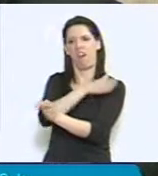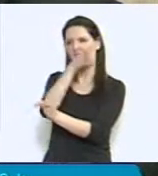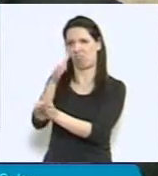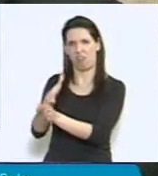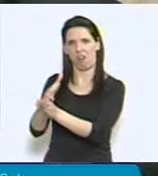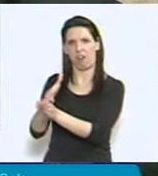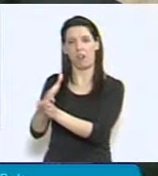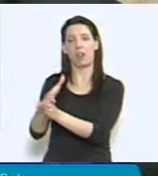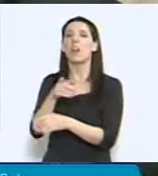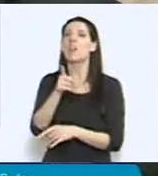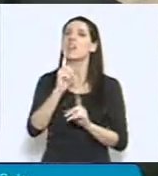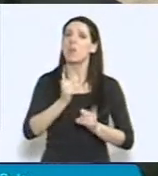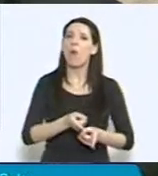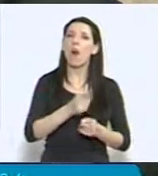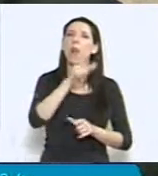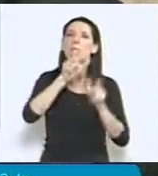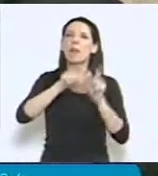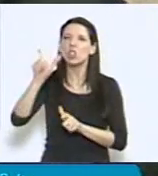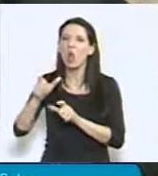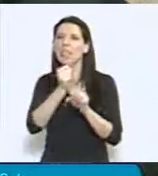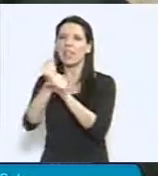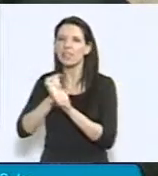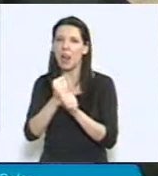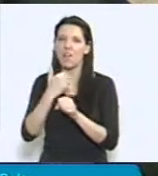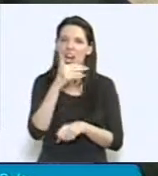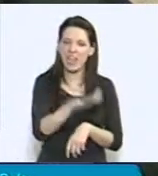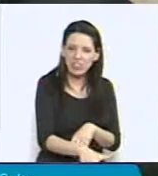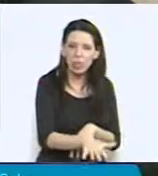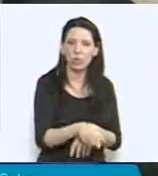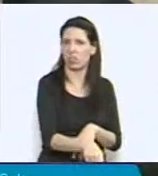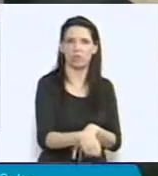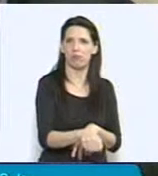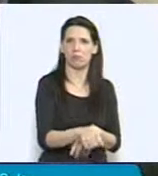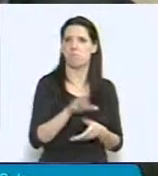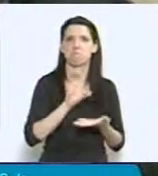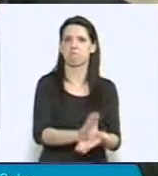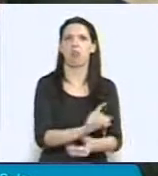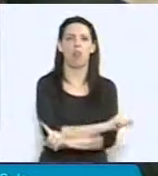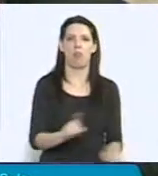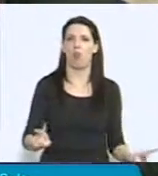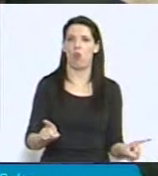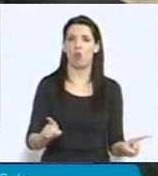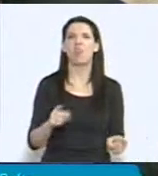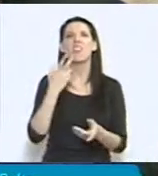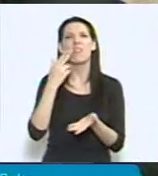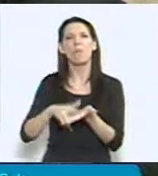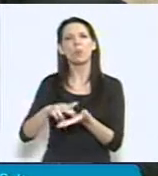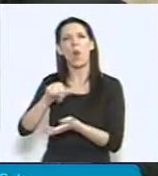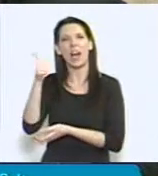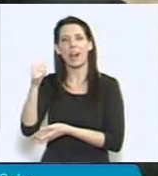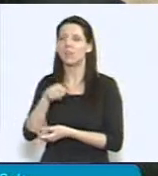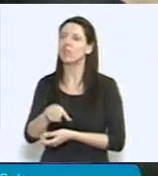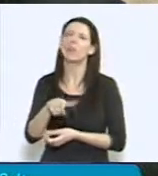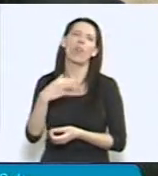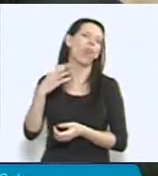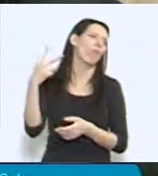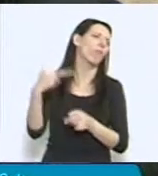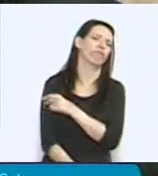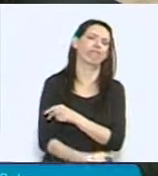la riqueza, es claramente una redistribución de la pobreza. Y este índice que se va a tomar